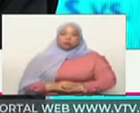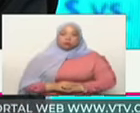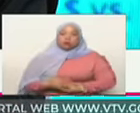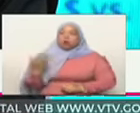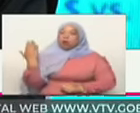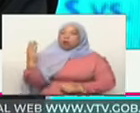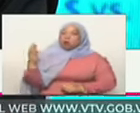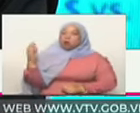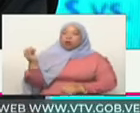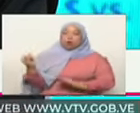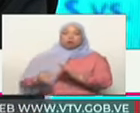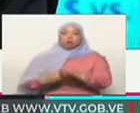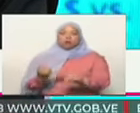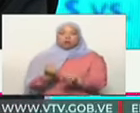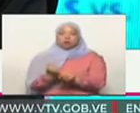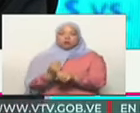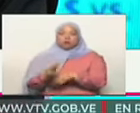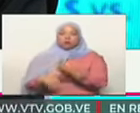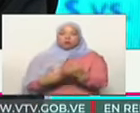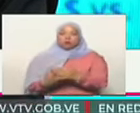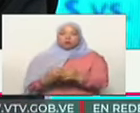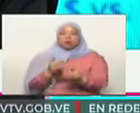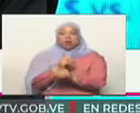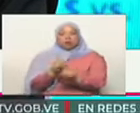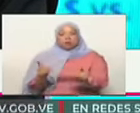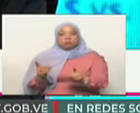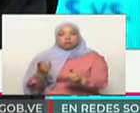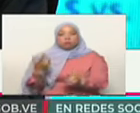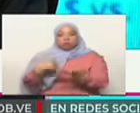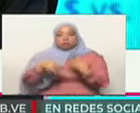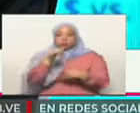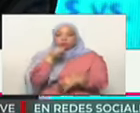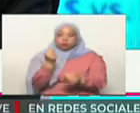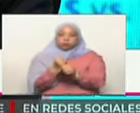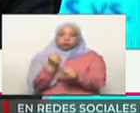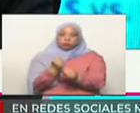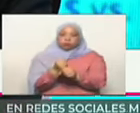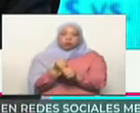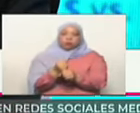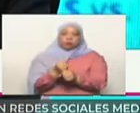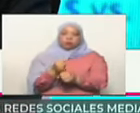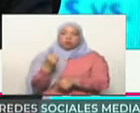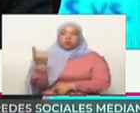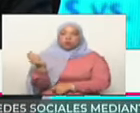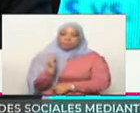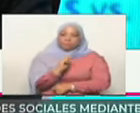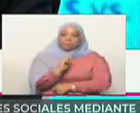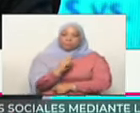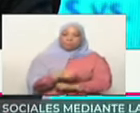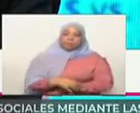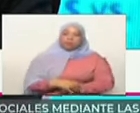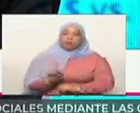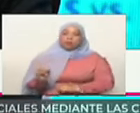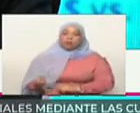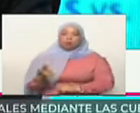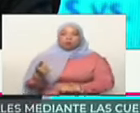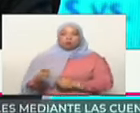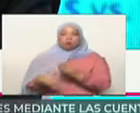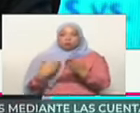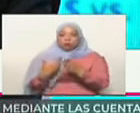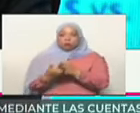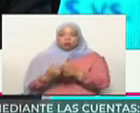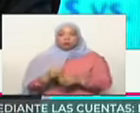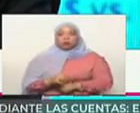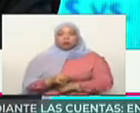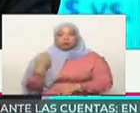Colombia las instituciones están realizando sobre esta denuncia de Pegasus, que es apenas un elemento, uno, de